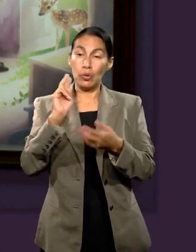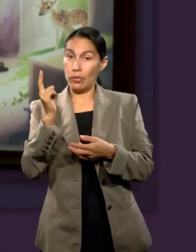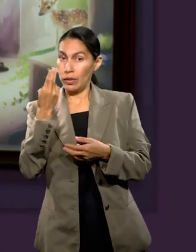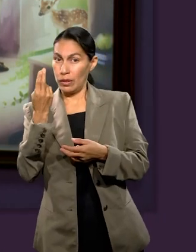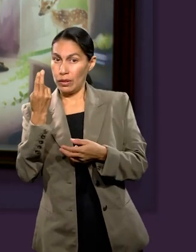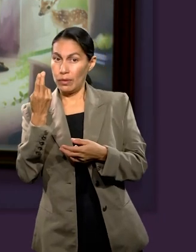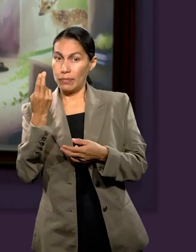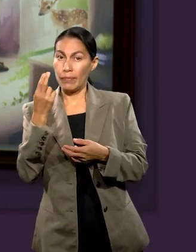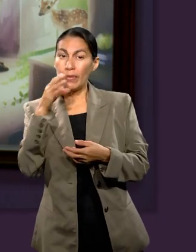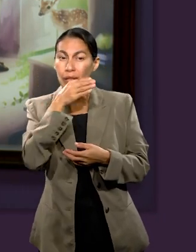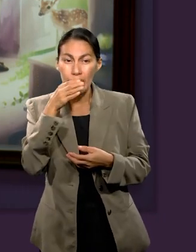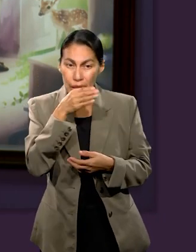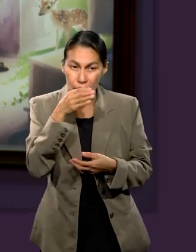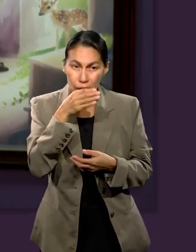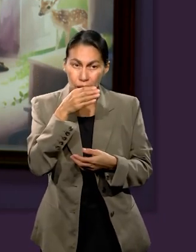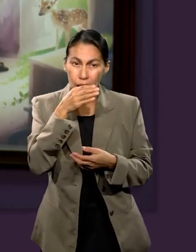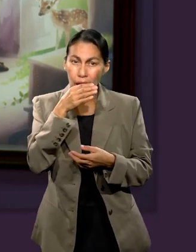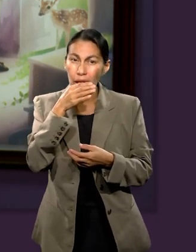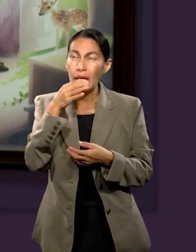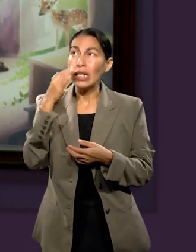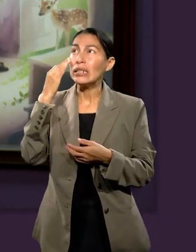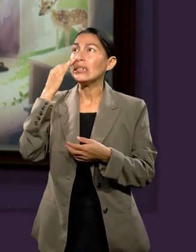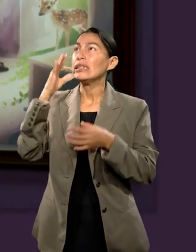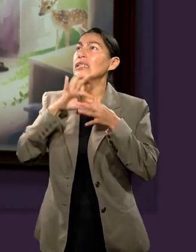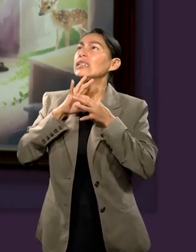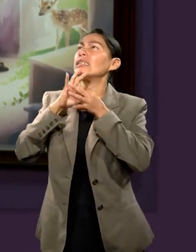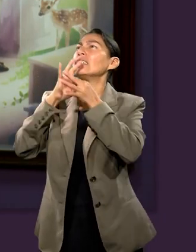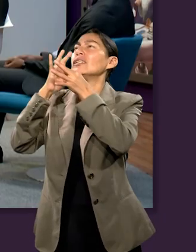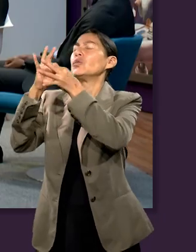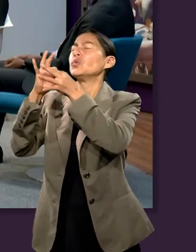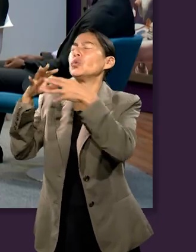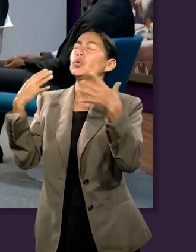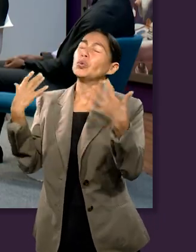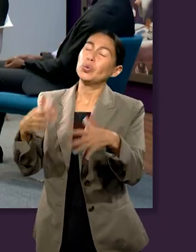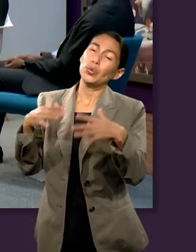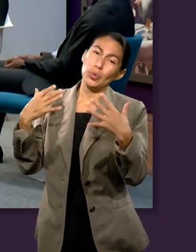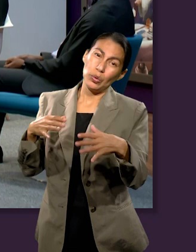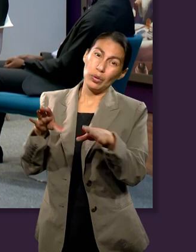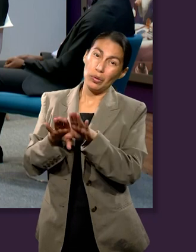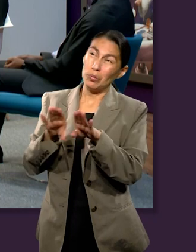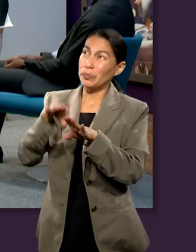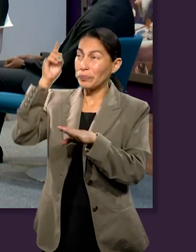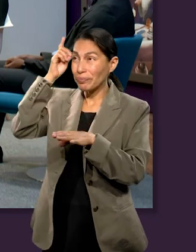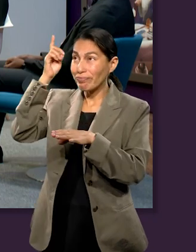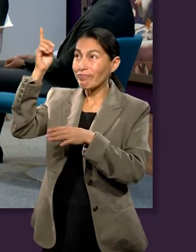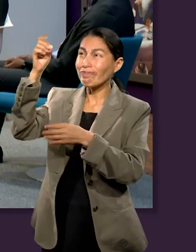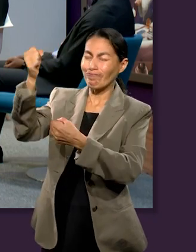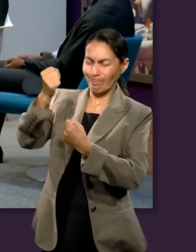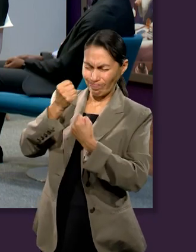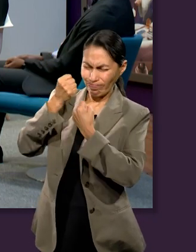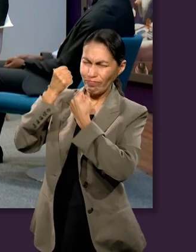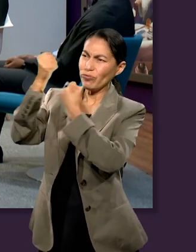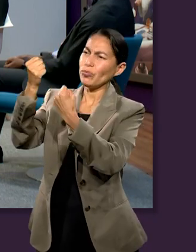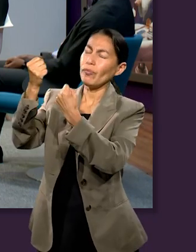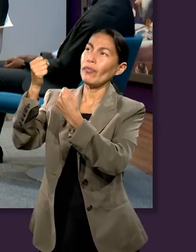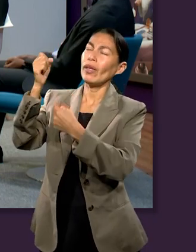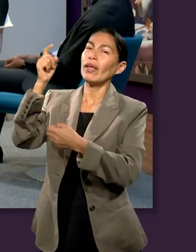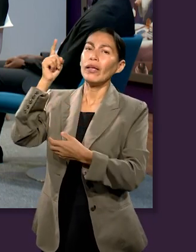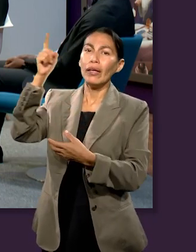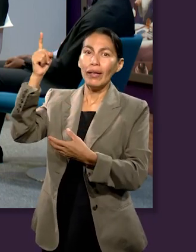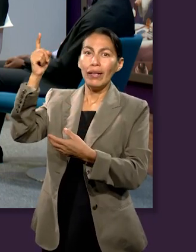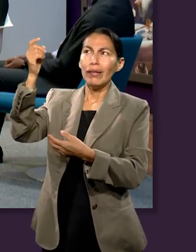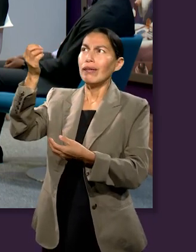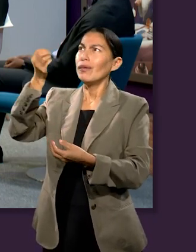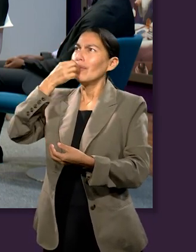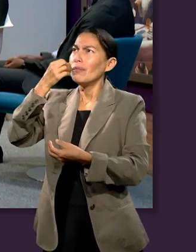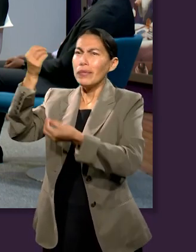realmente experimentamos más de cerca el poder que Dios tiene sobre sobre nuestra vida sobre nosotros y de